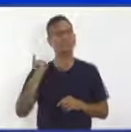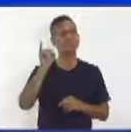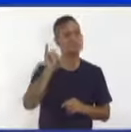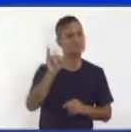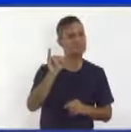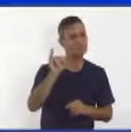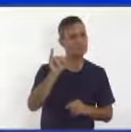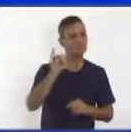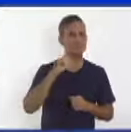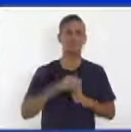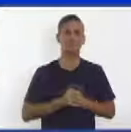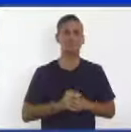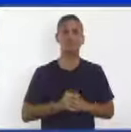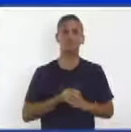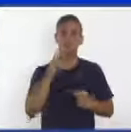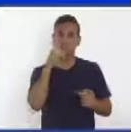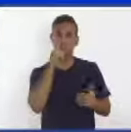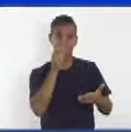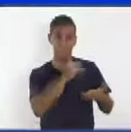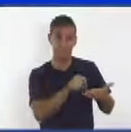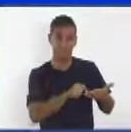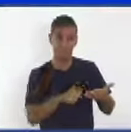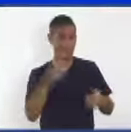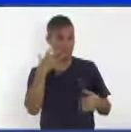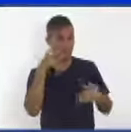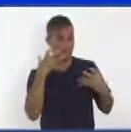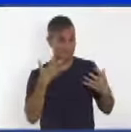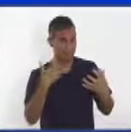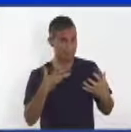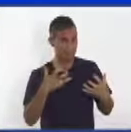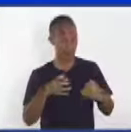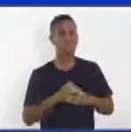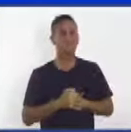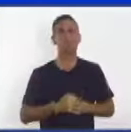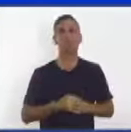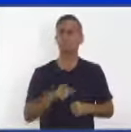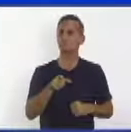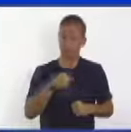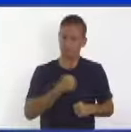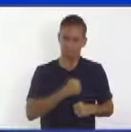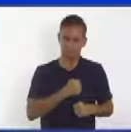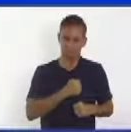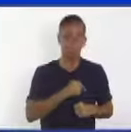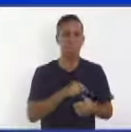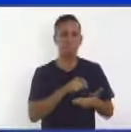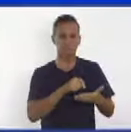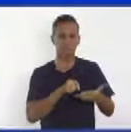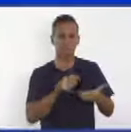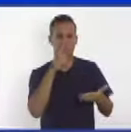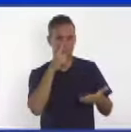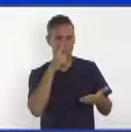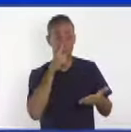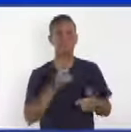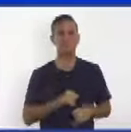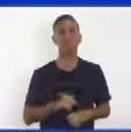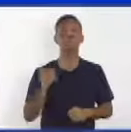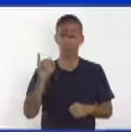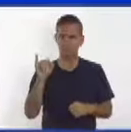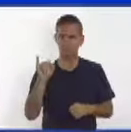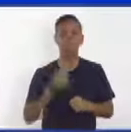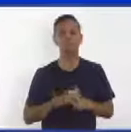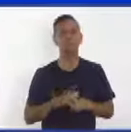356 lo digo así y pausadamente para que tomen notas si así lo desean 3 es